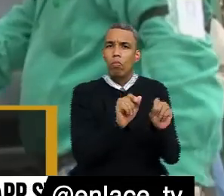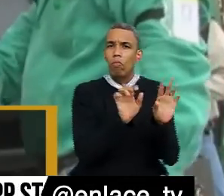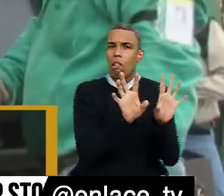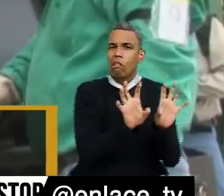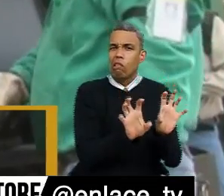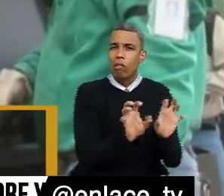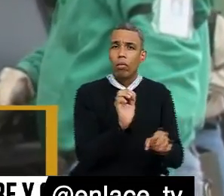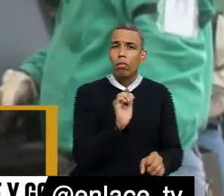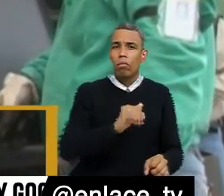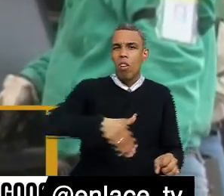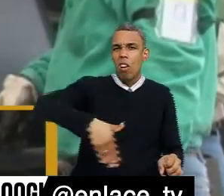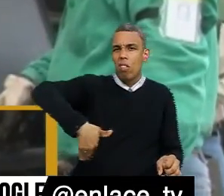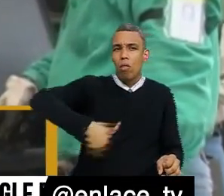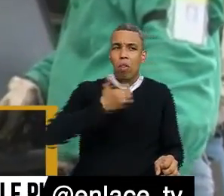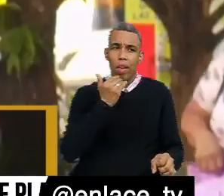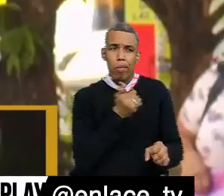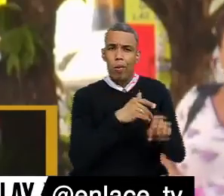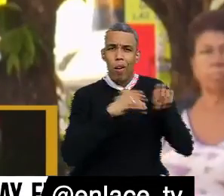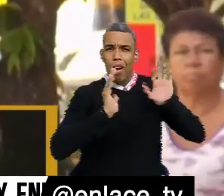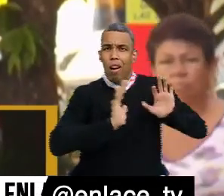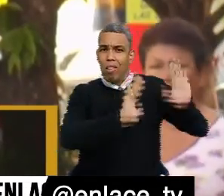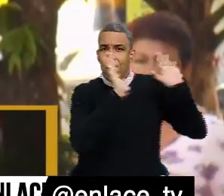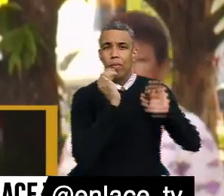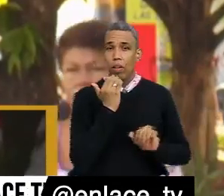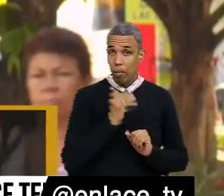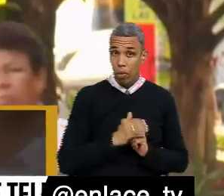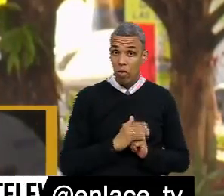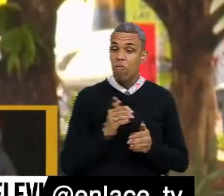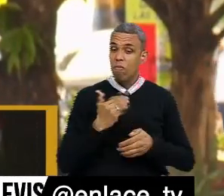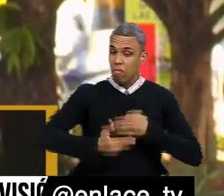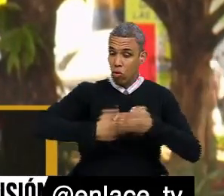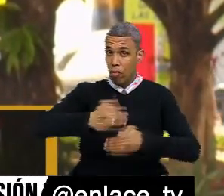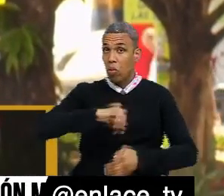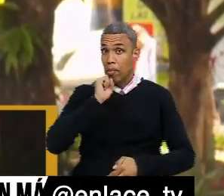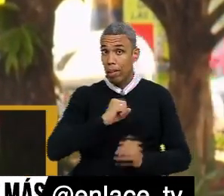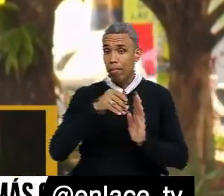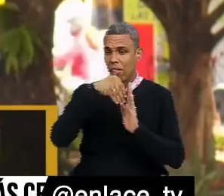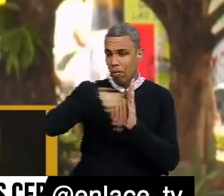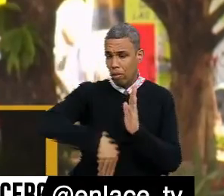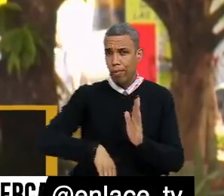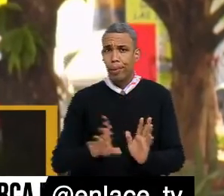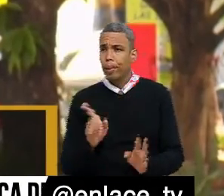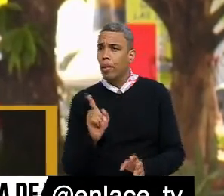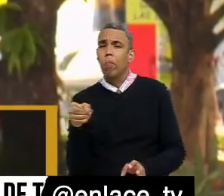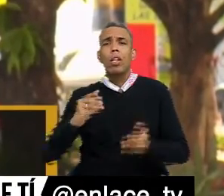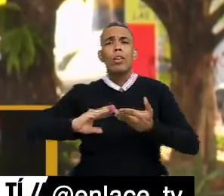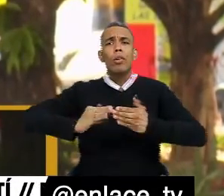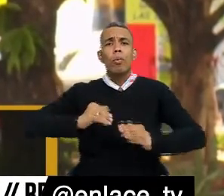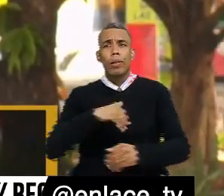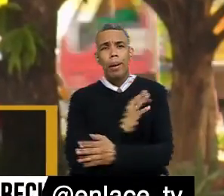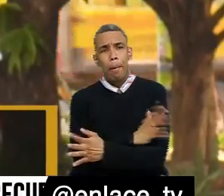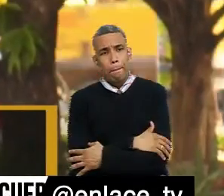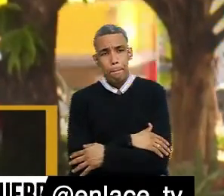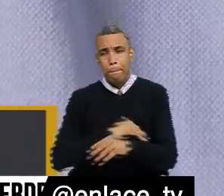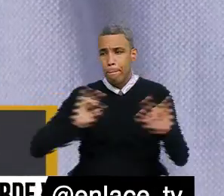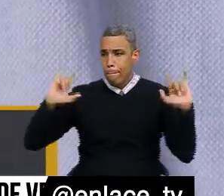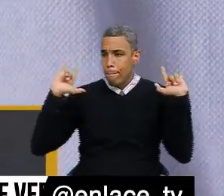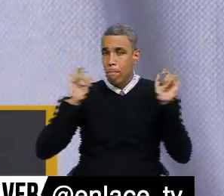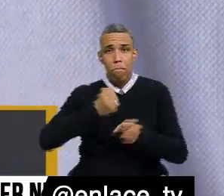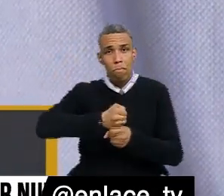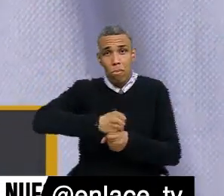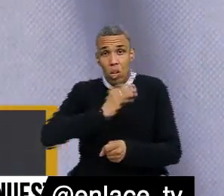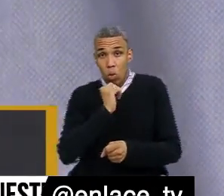hoy fracasados, como están los motopiratas hoy trabajando, como ese 50% de desempleo que hoy tenemos en la ciudad. La